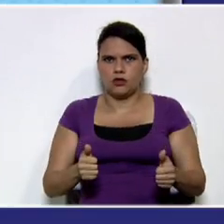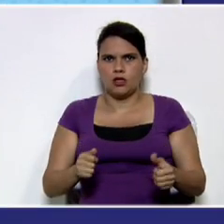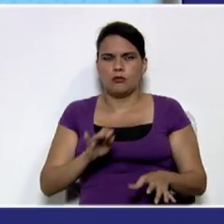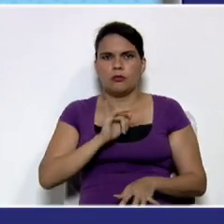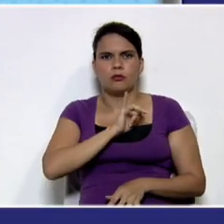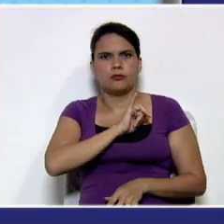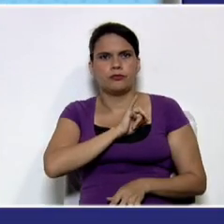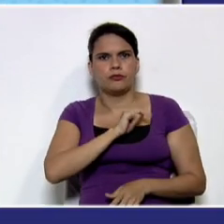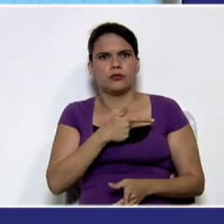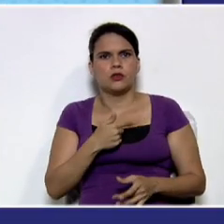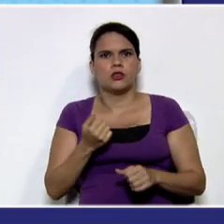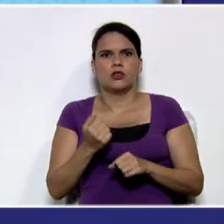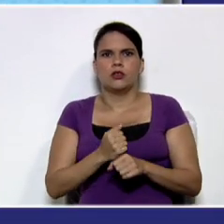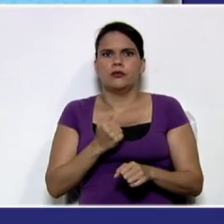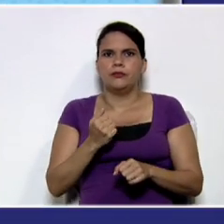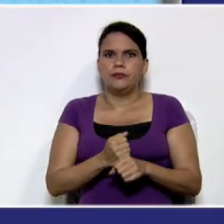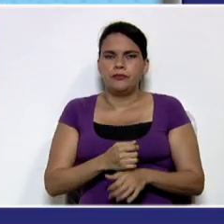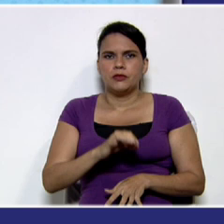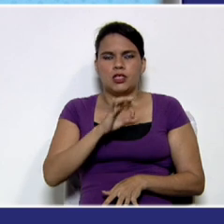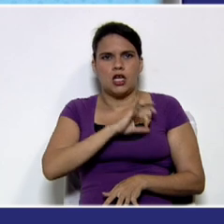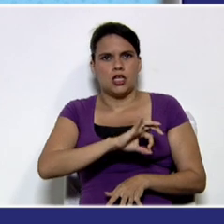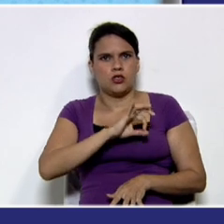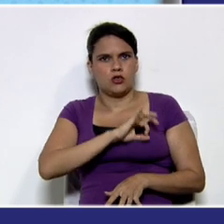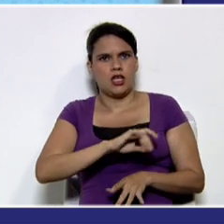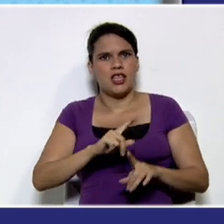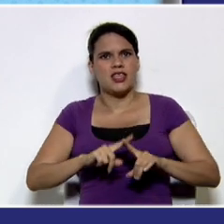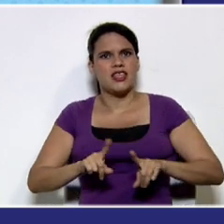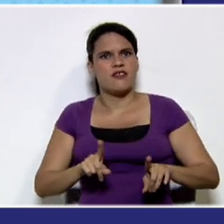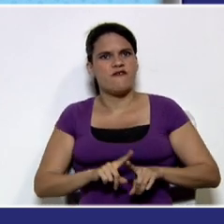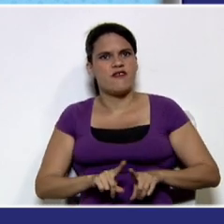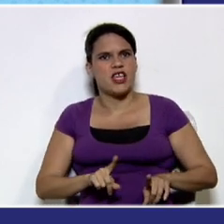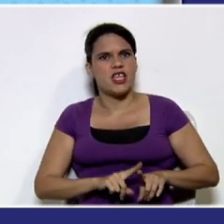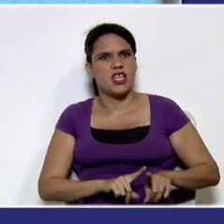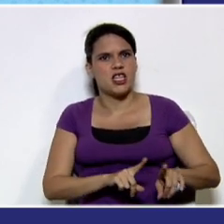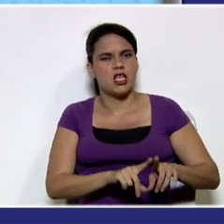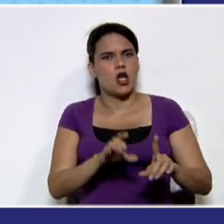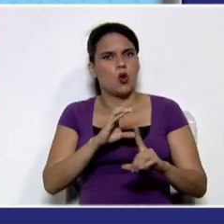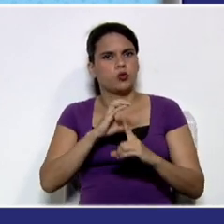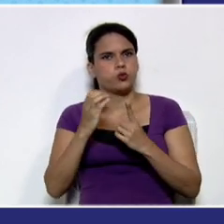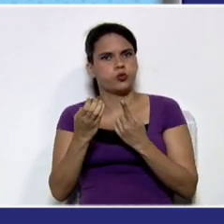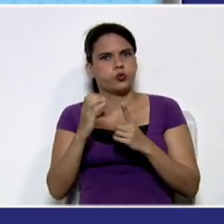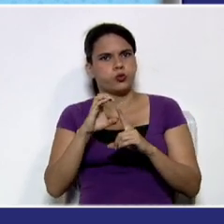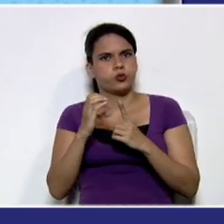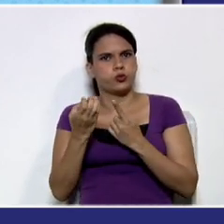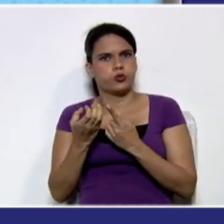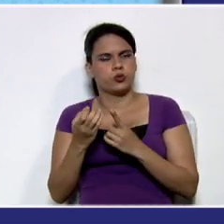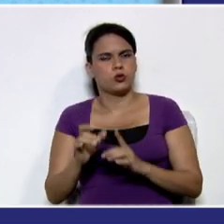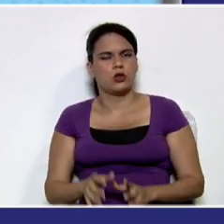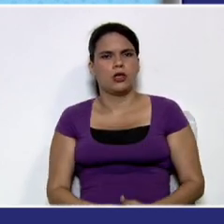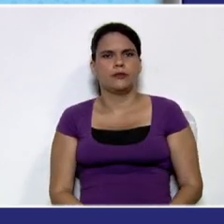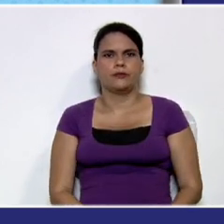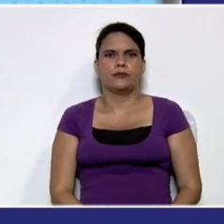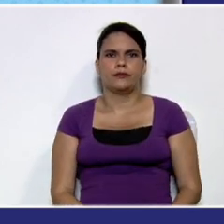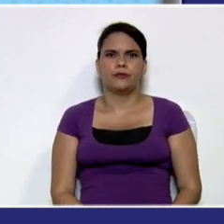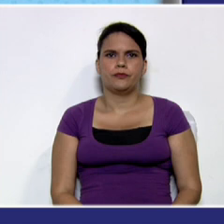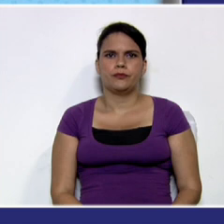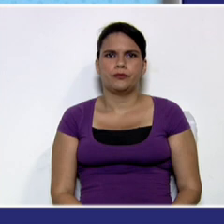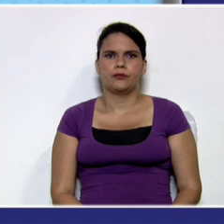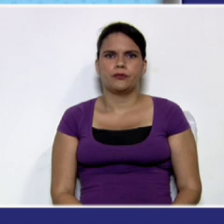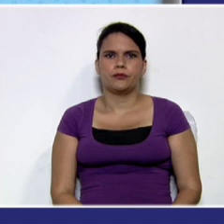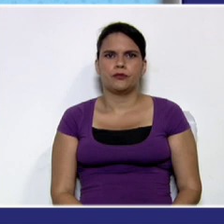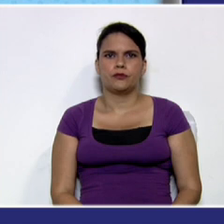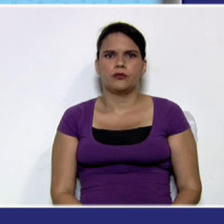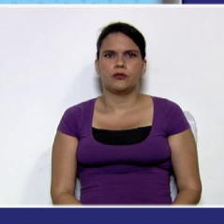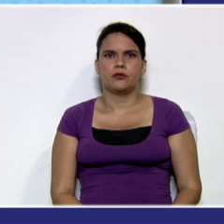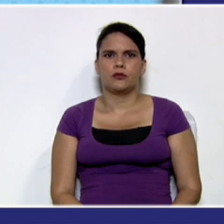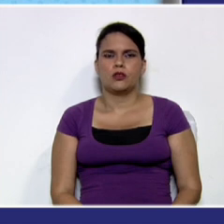sociedad multiétnica y pluricultural, la diversidad e interculturalidad, patrimonio y creación cultural. Y